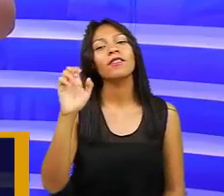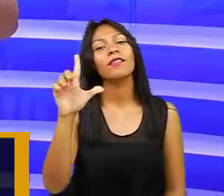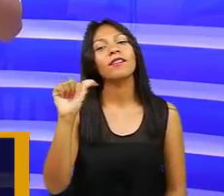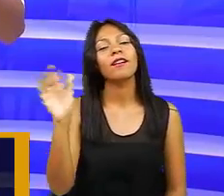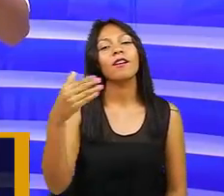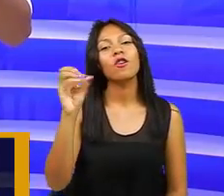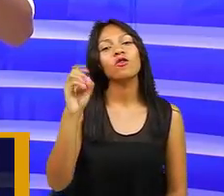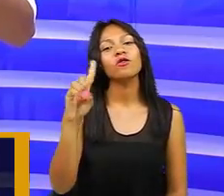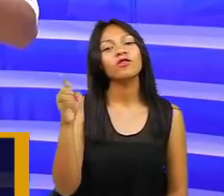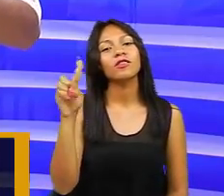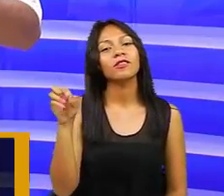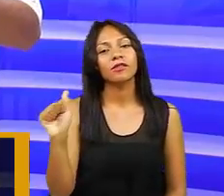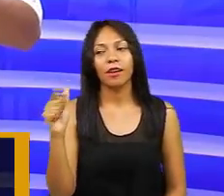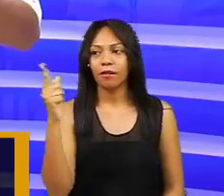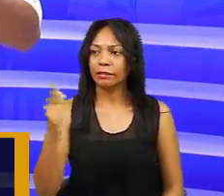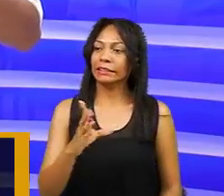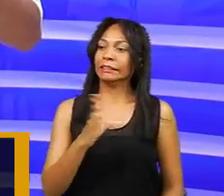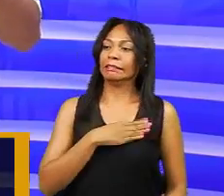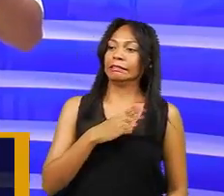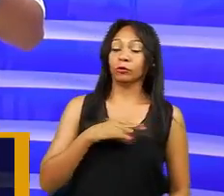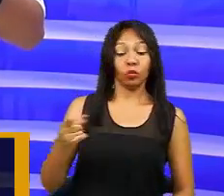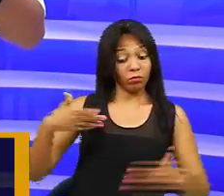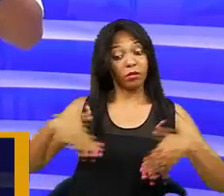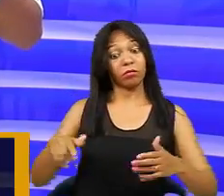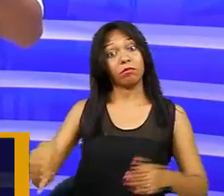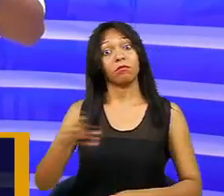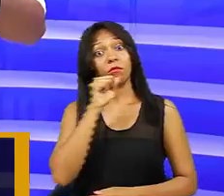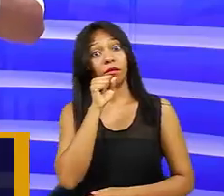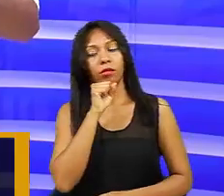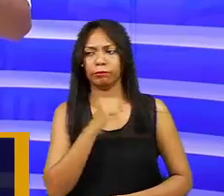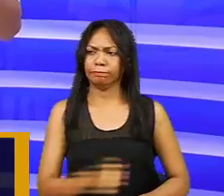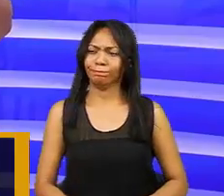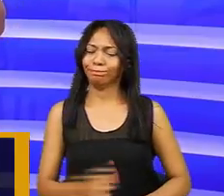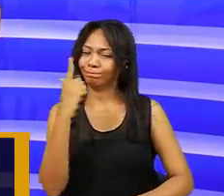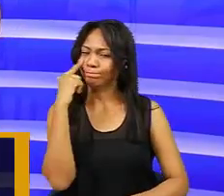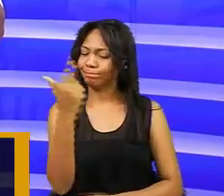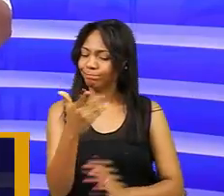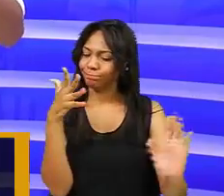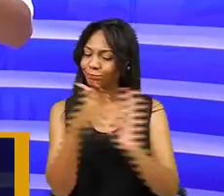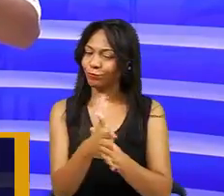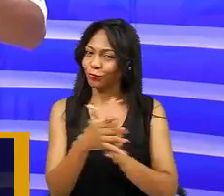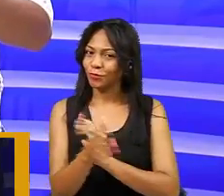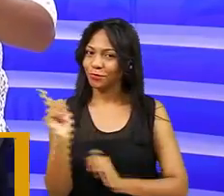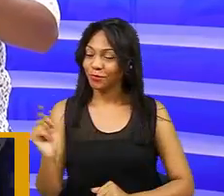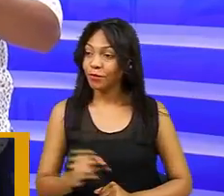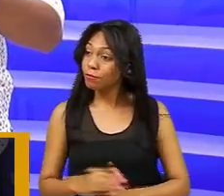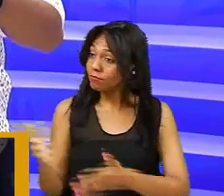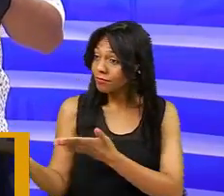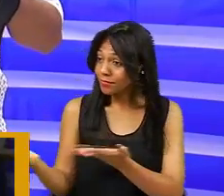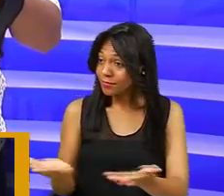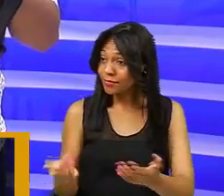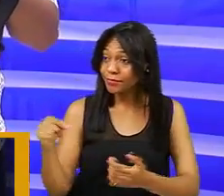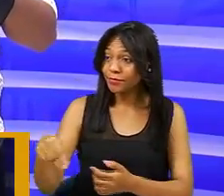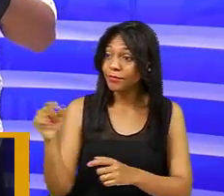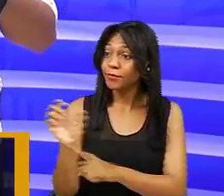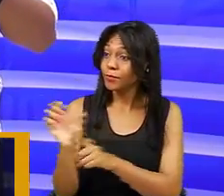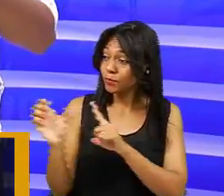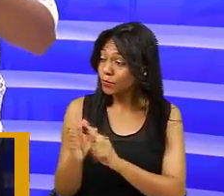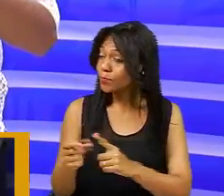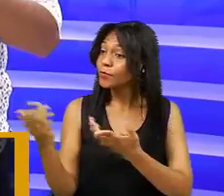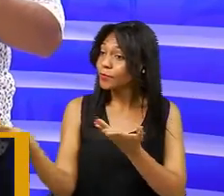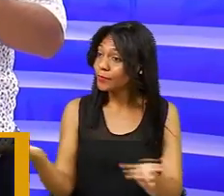que para nosotros es un placer tenerlo aquí, por supuesto, y dar la buena información que él nos trae. Jairo, bienvenido al set de cultura y